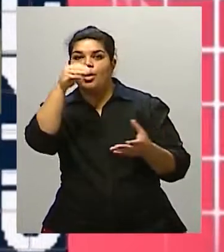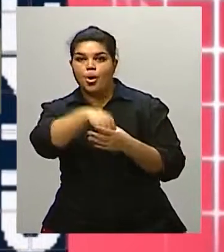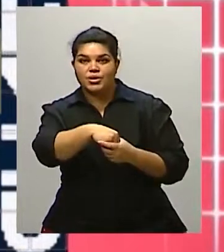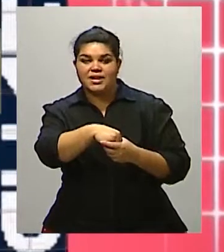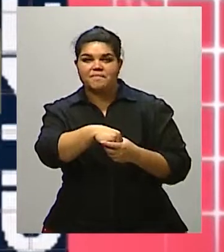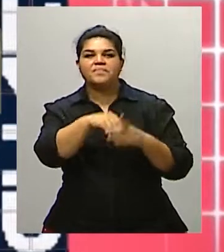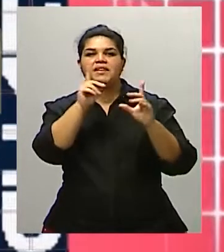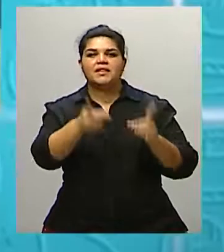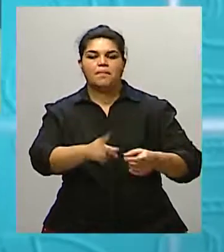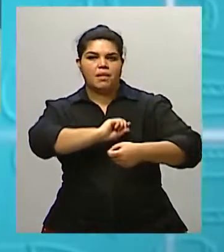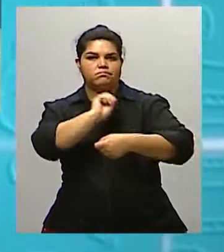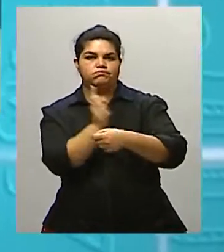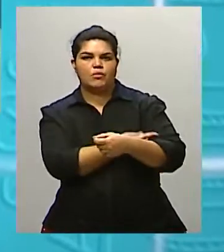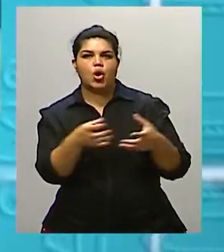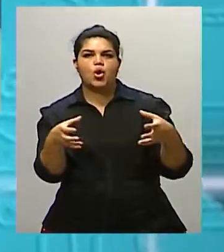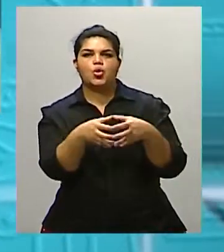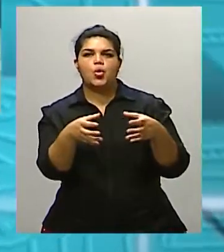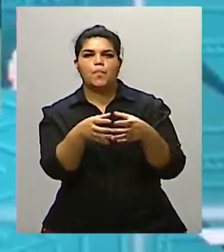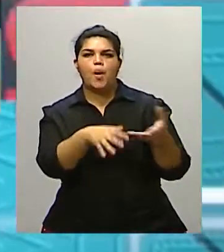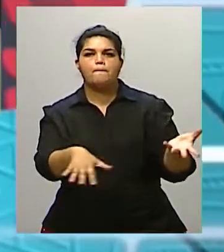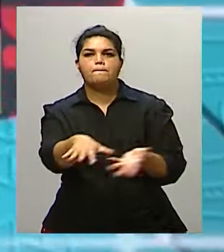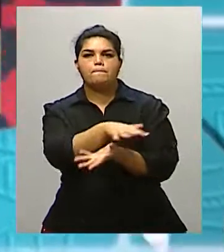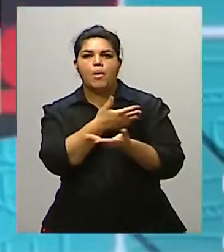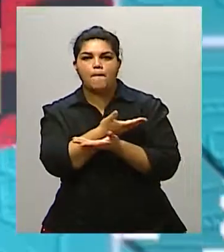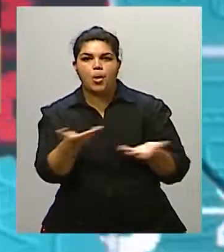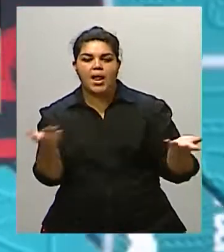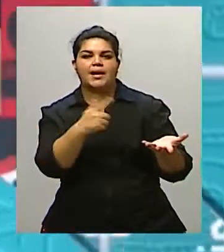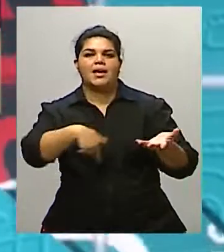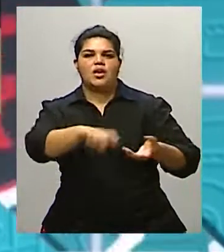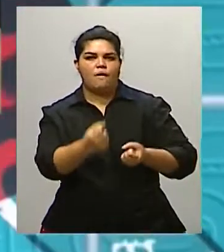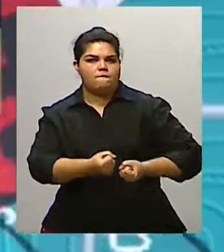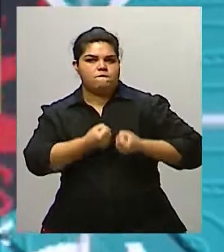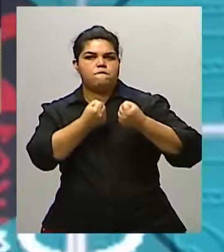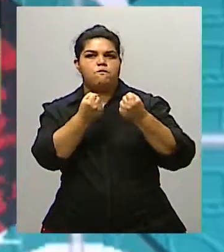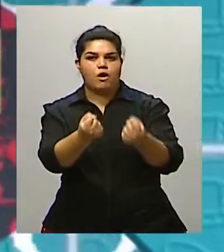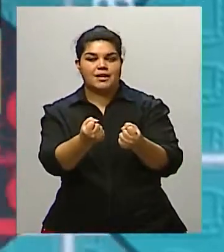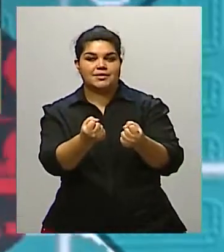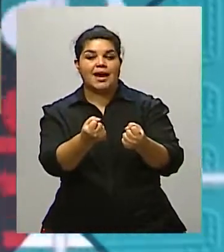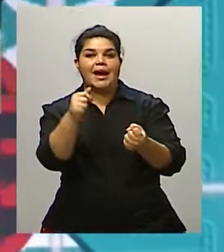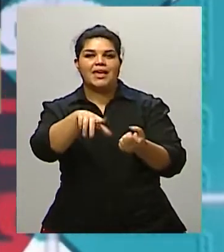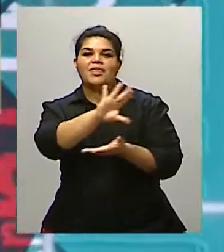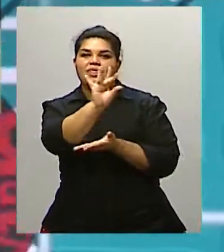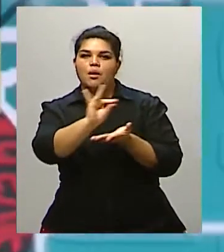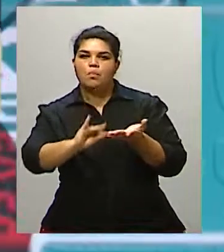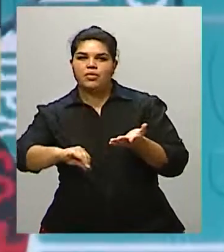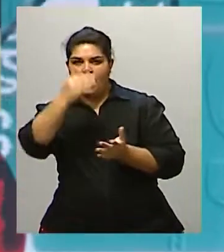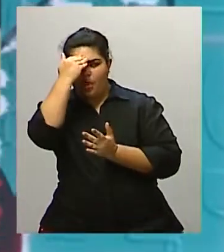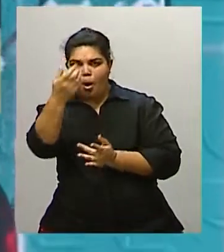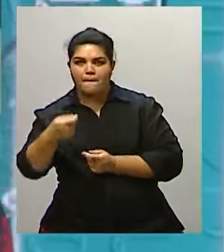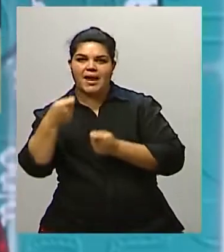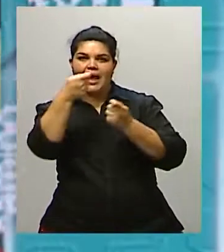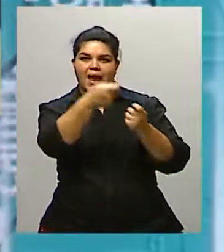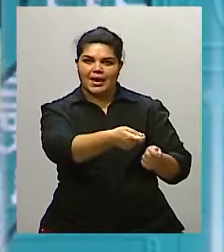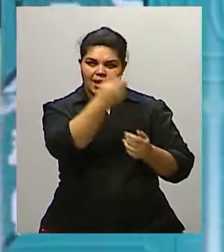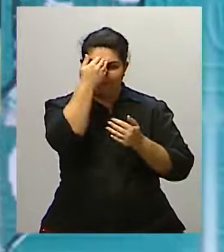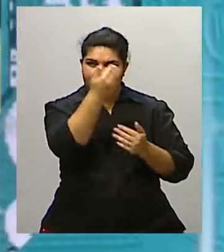espíritu de empoderamiento de los sectores populares. Así es que, bueno, queríamos hacer referencia a este reconocimiento que recibiste. Tiene que ver un poco con tu trabajo de años,